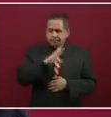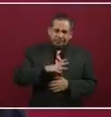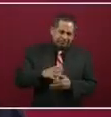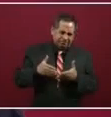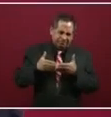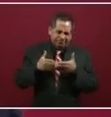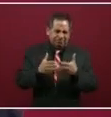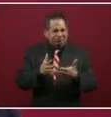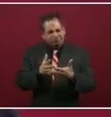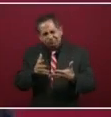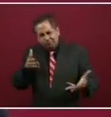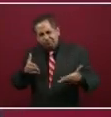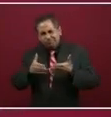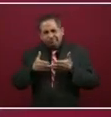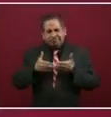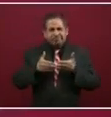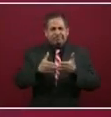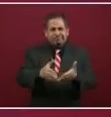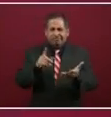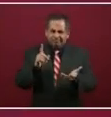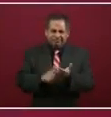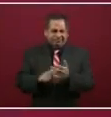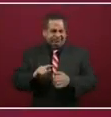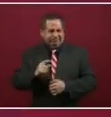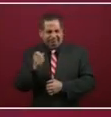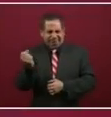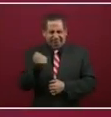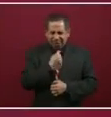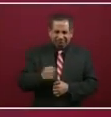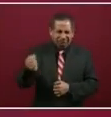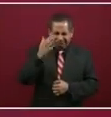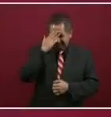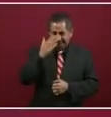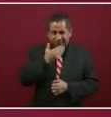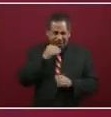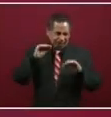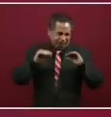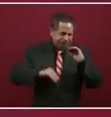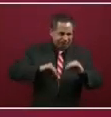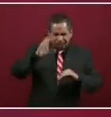embarcaciones y tienen técnicos de primera